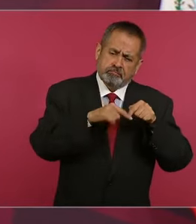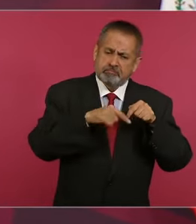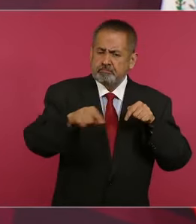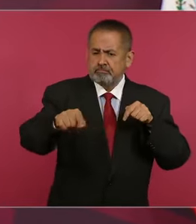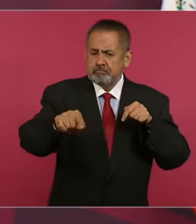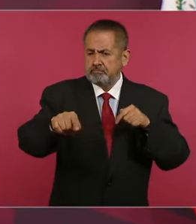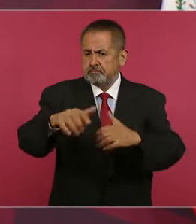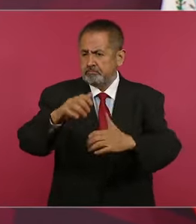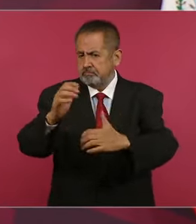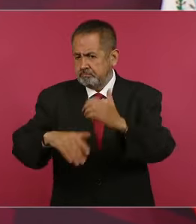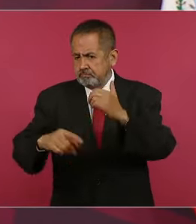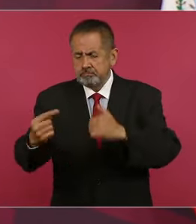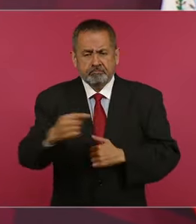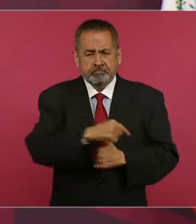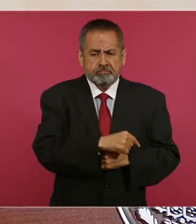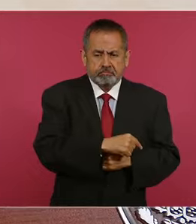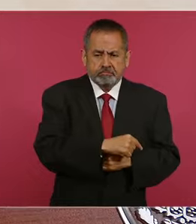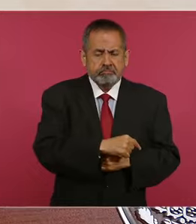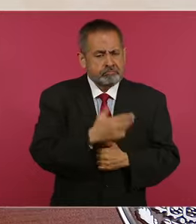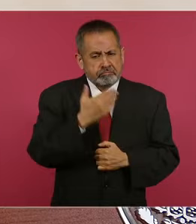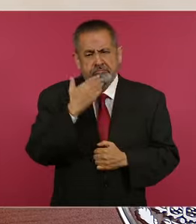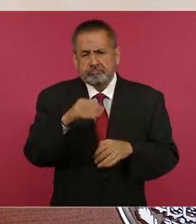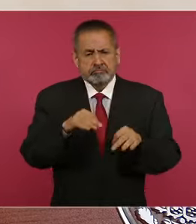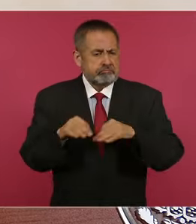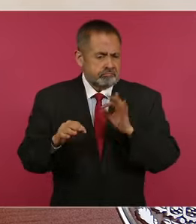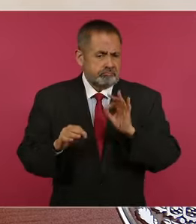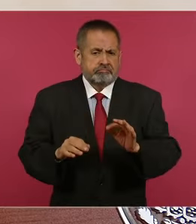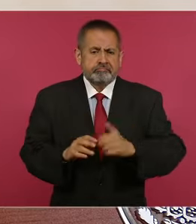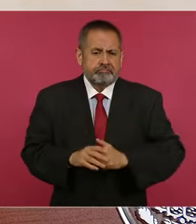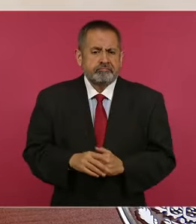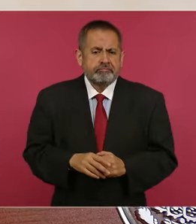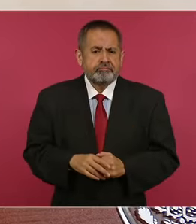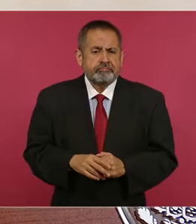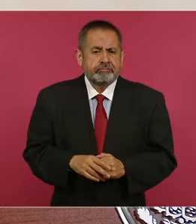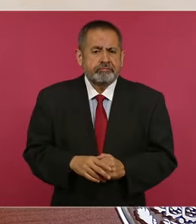y regresar a Tepic. Y además,